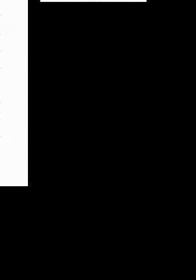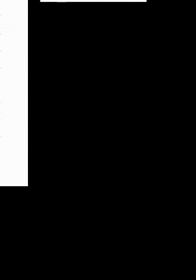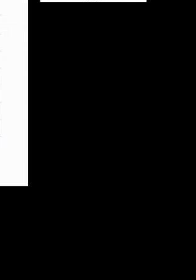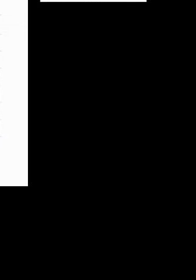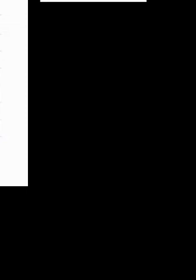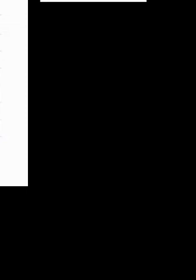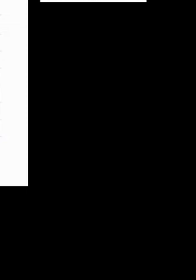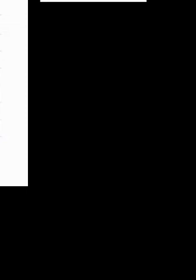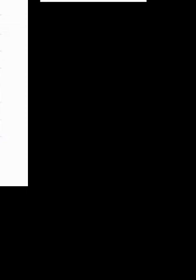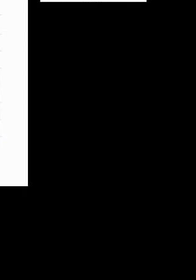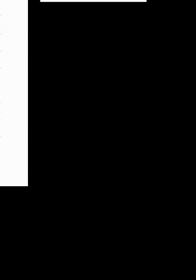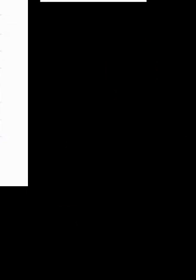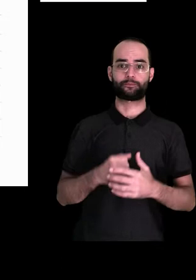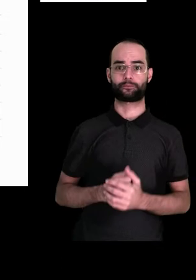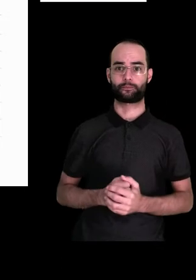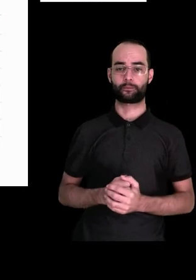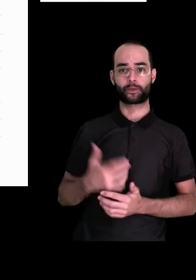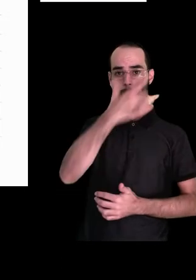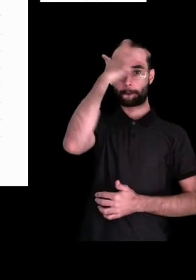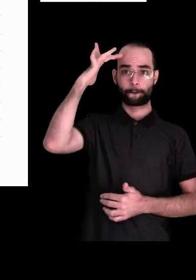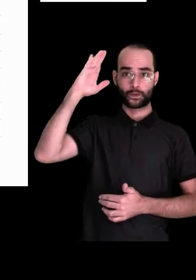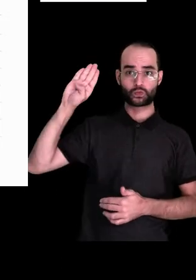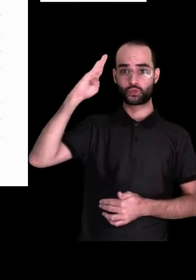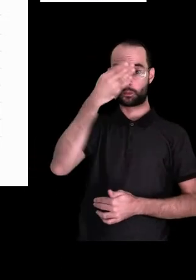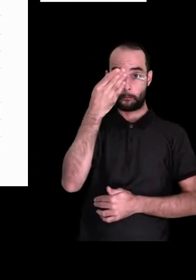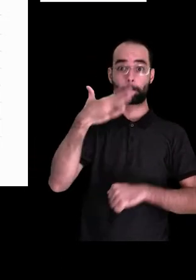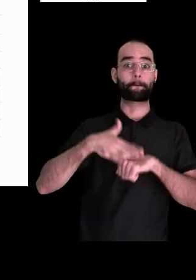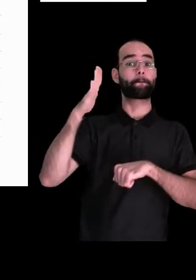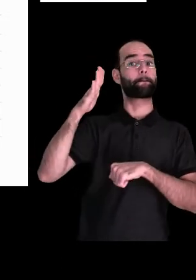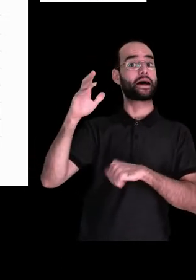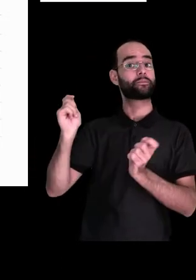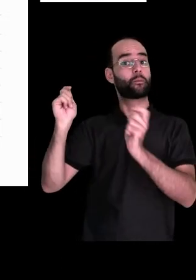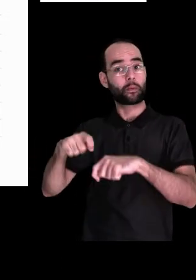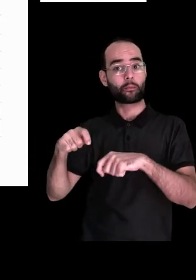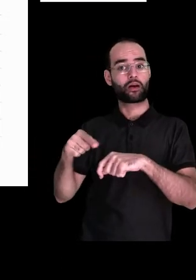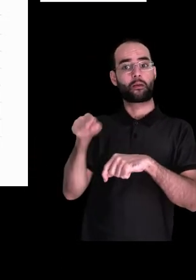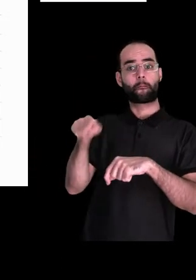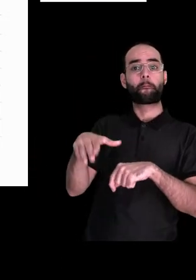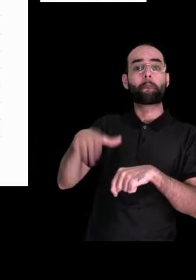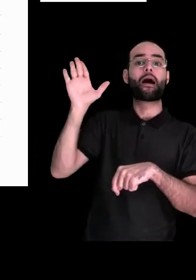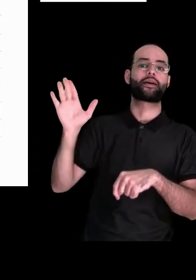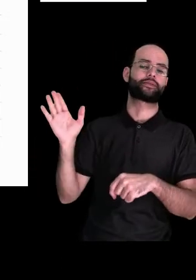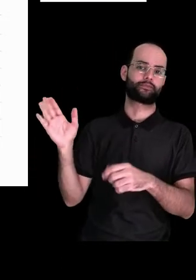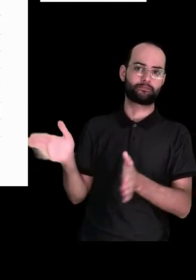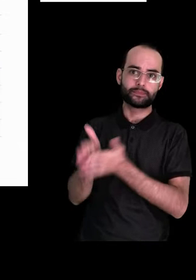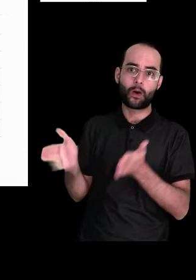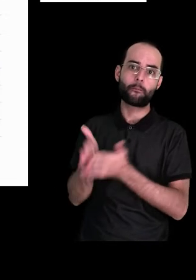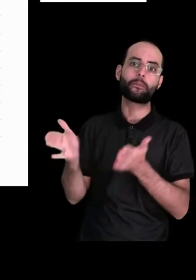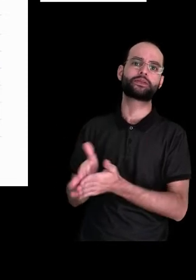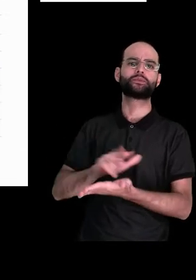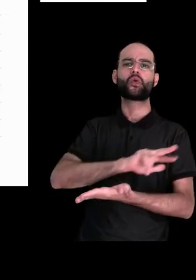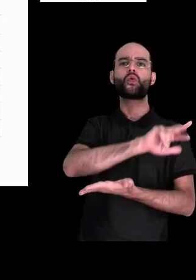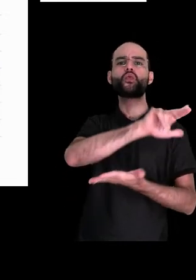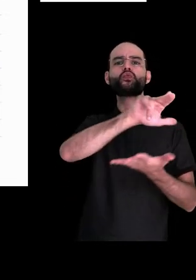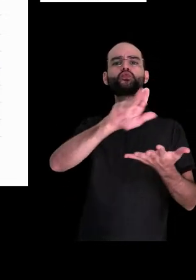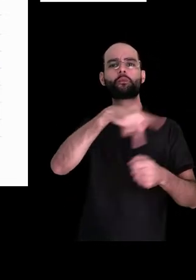centrado en rojo, el título dice personas con sordoceguera son más propensas a ser pobres en muchos países comparados con personas con otras discapacidades